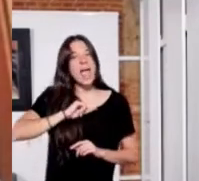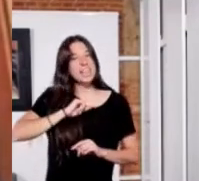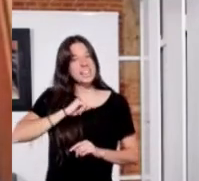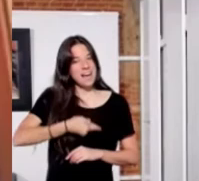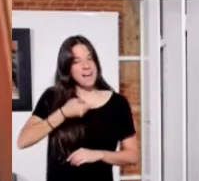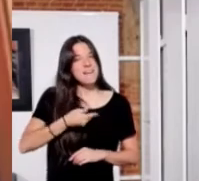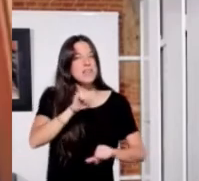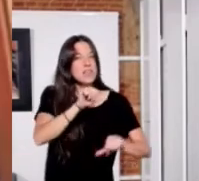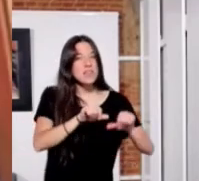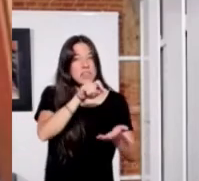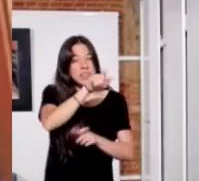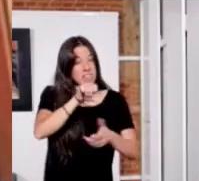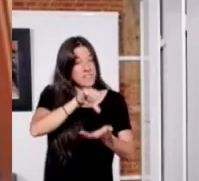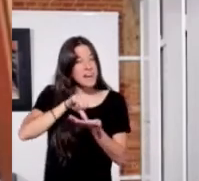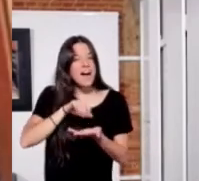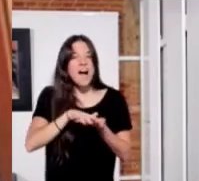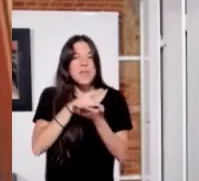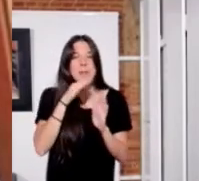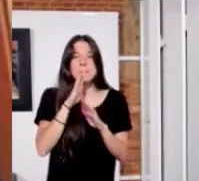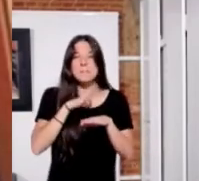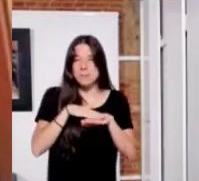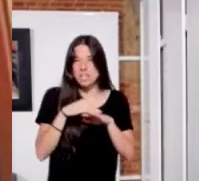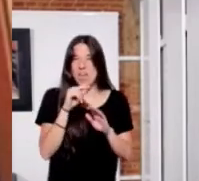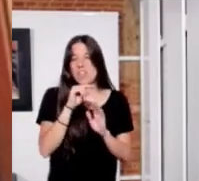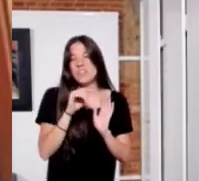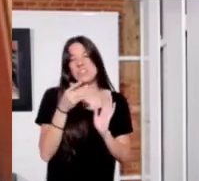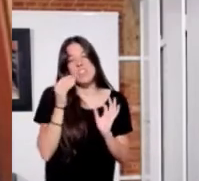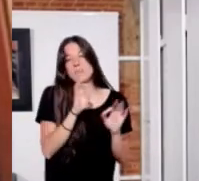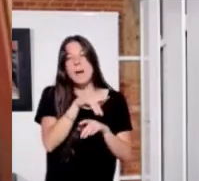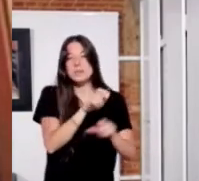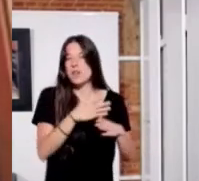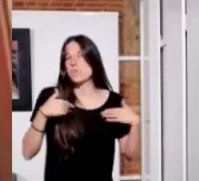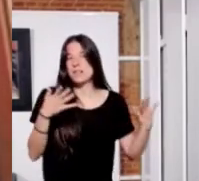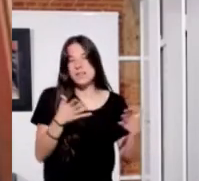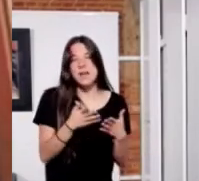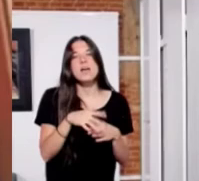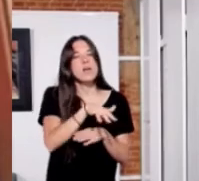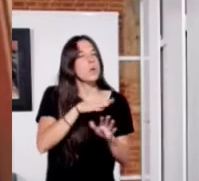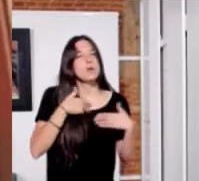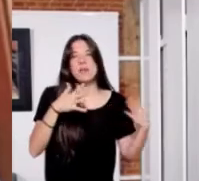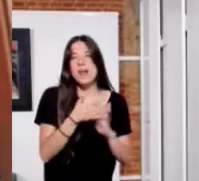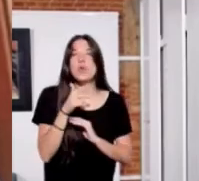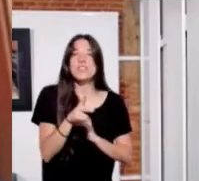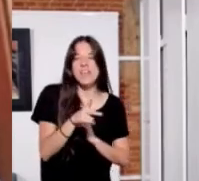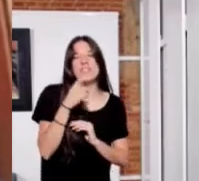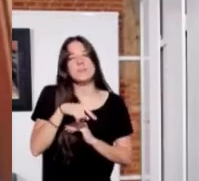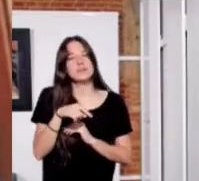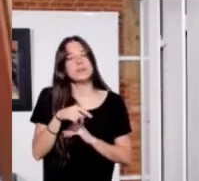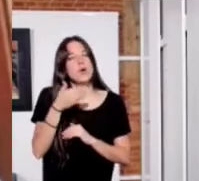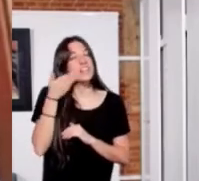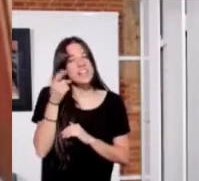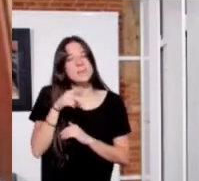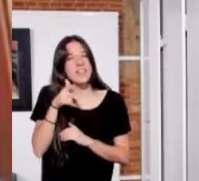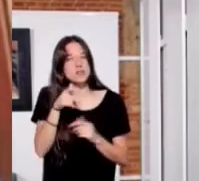esos mínimos decentes para cualquier persona, en cualquier lugar, en cualquier momento, con dignidad y justicia, derechos humanos. Pero